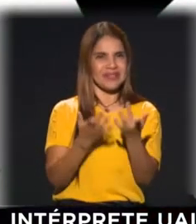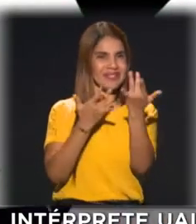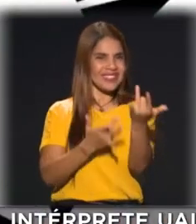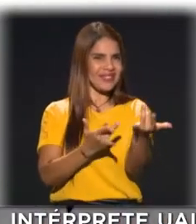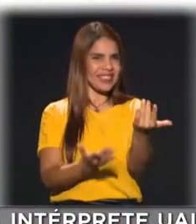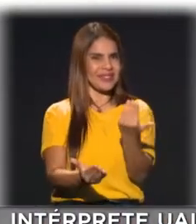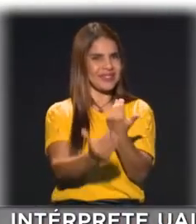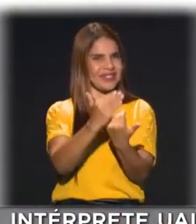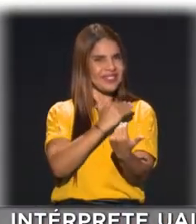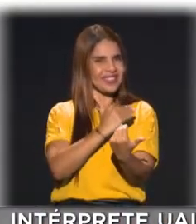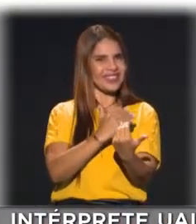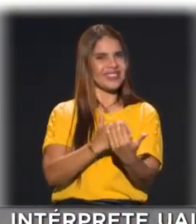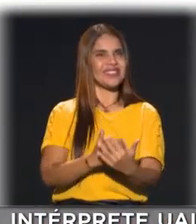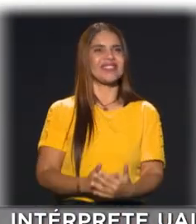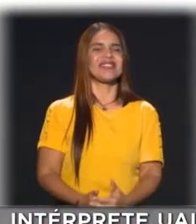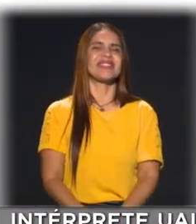esperamos.